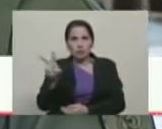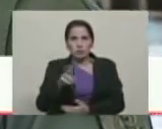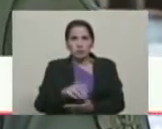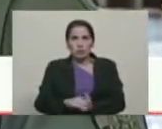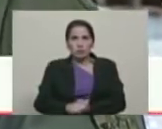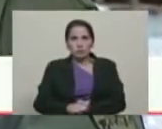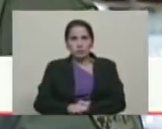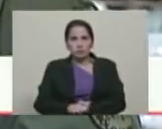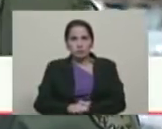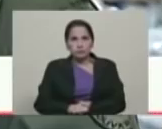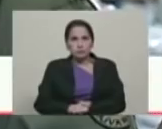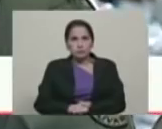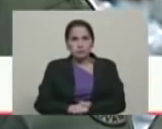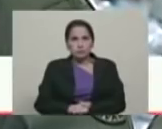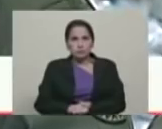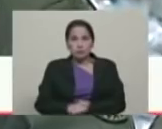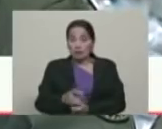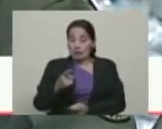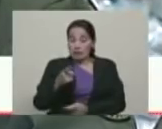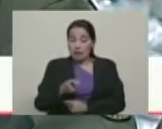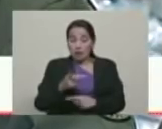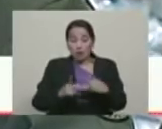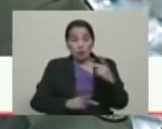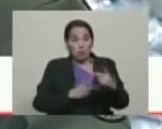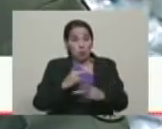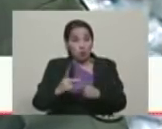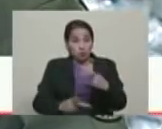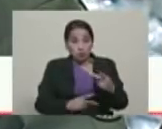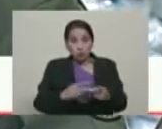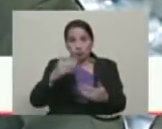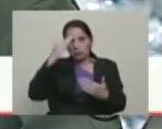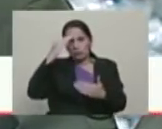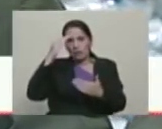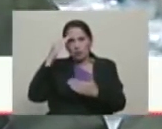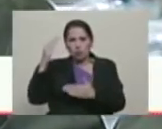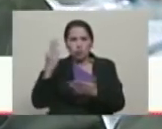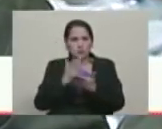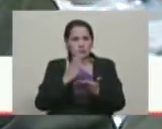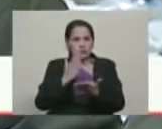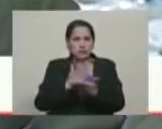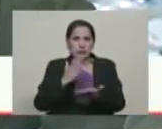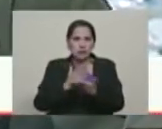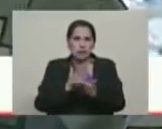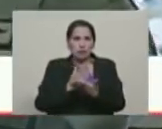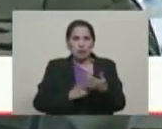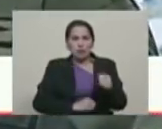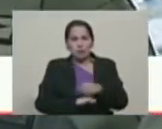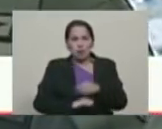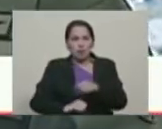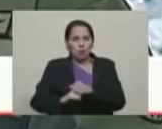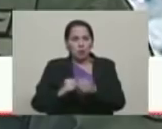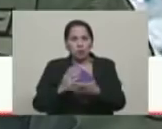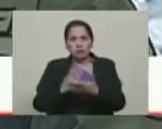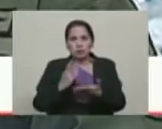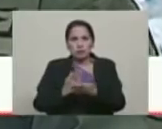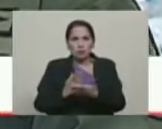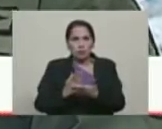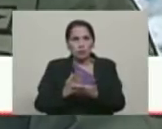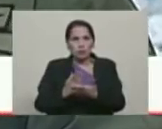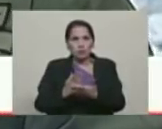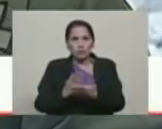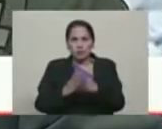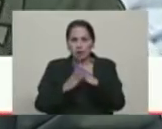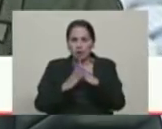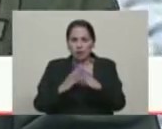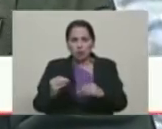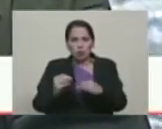haya revolución alimentaria tiene que haber producción. Yo quiero enviarle mi saludo de siempre, mi apoyo de siempre a todos